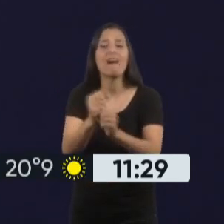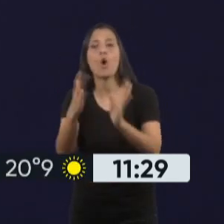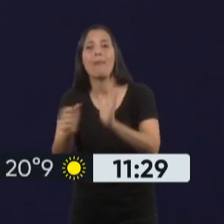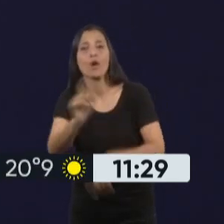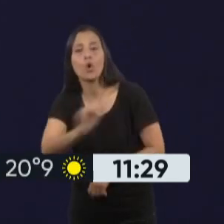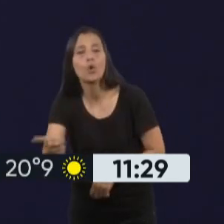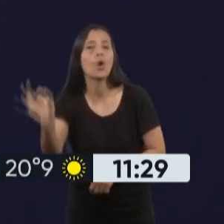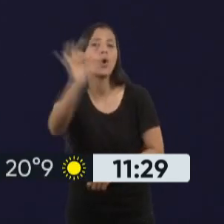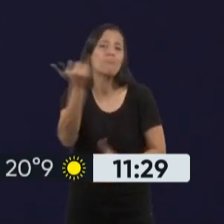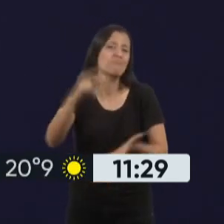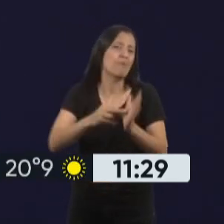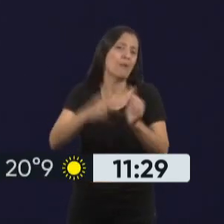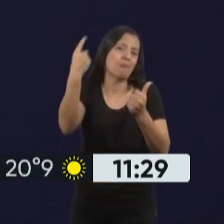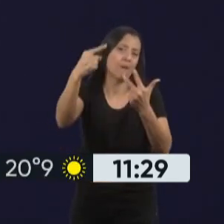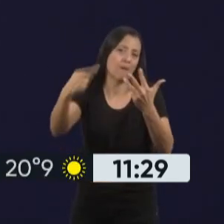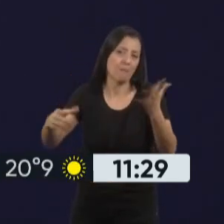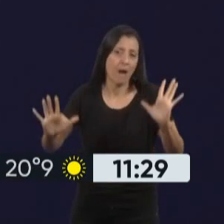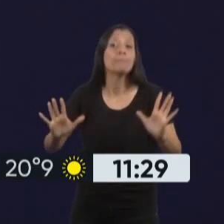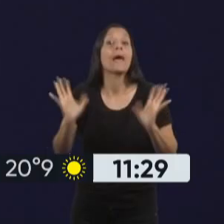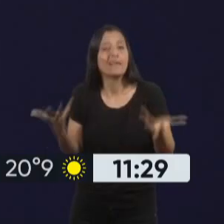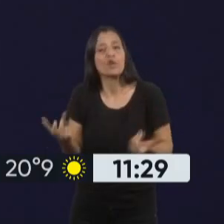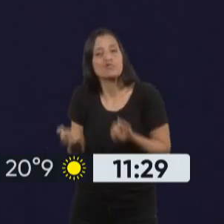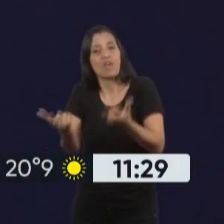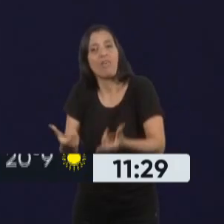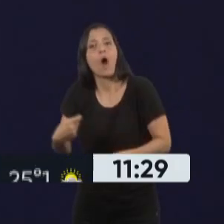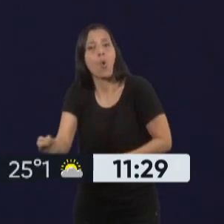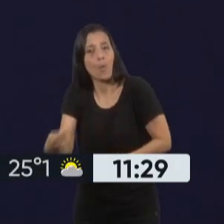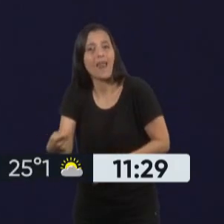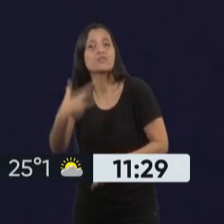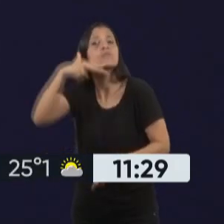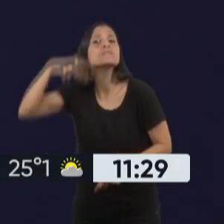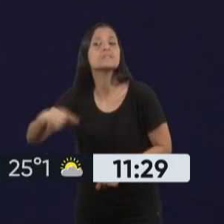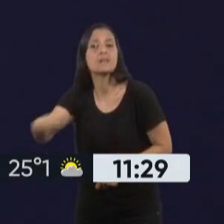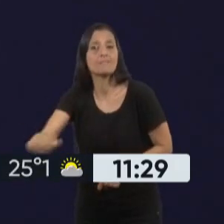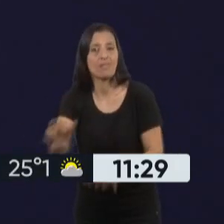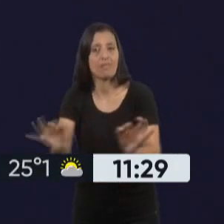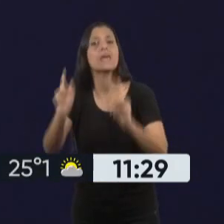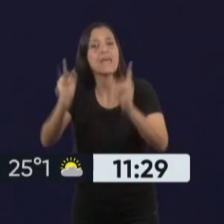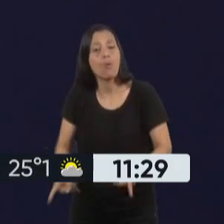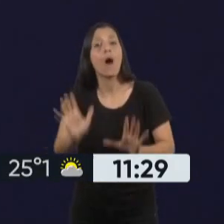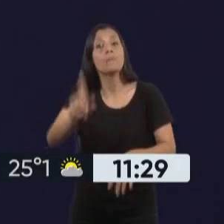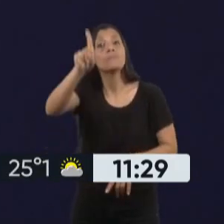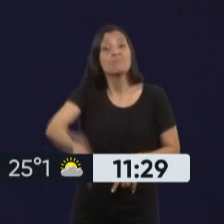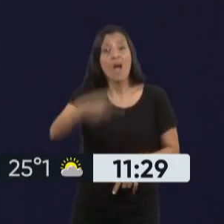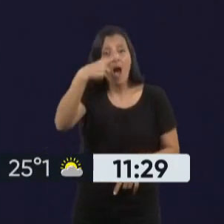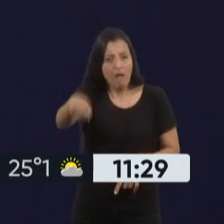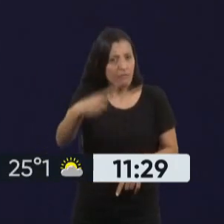genéricos para que se entienda, y quienes realmente se los había incorporado al sistema, realmente que no merecían estar y que le perjudicaron